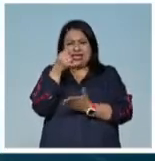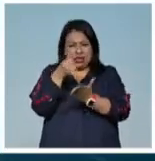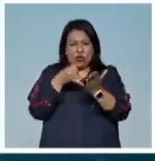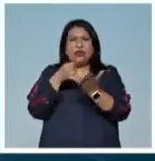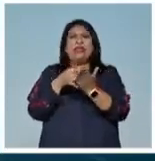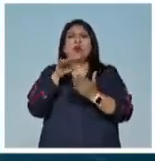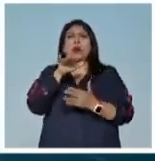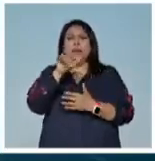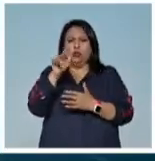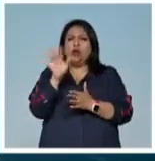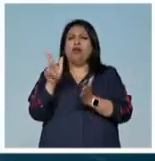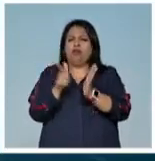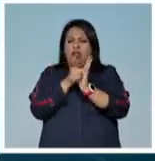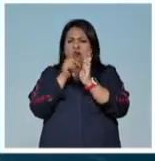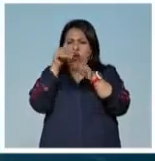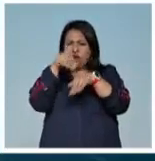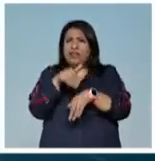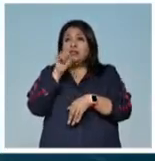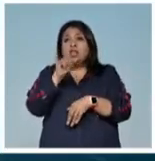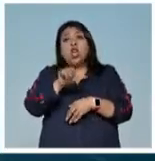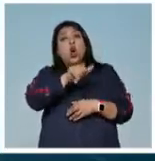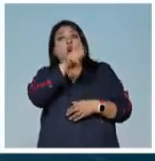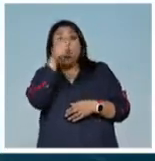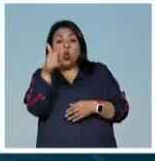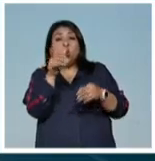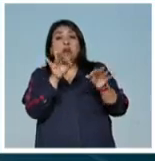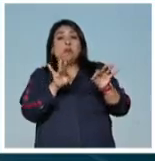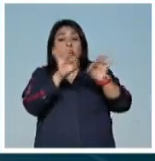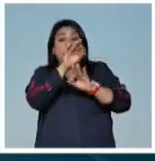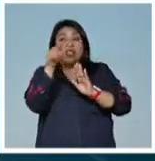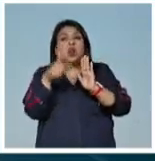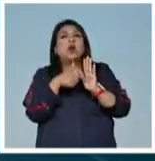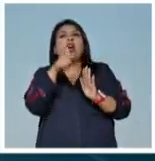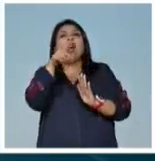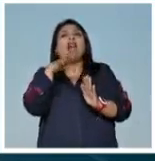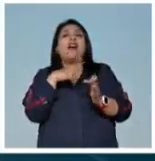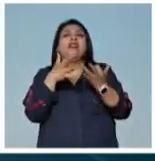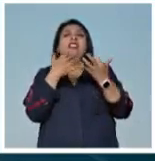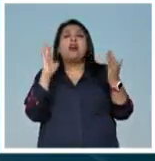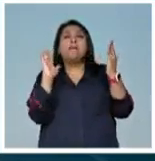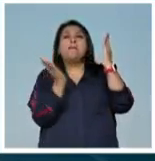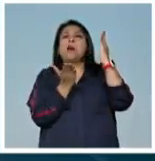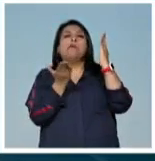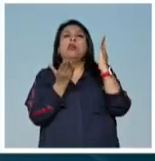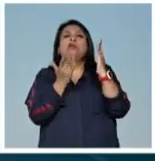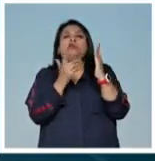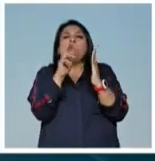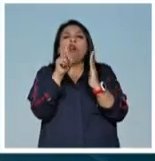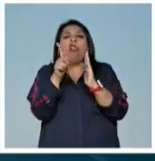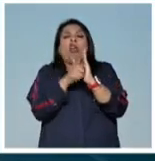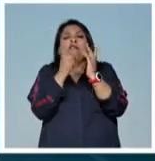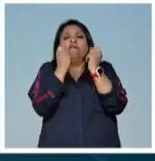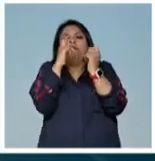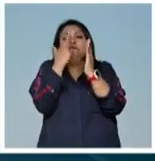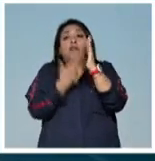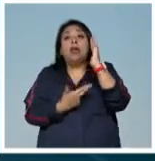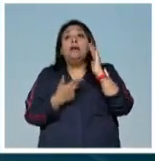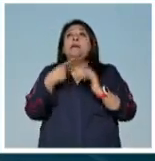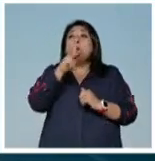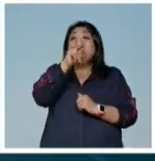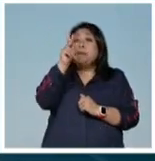el Amazonas es legal, una proporción significativa ocurre en tierras deforestadas ilegalmente. Pero lo peor es